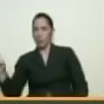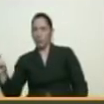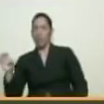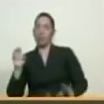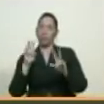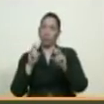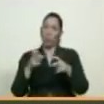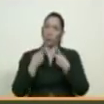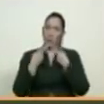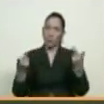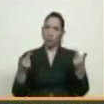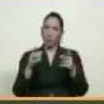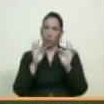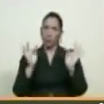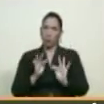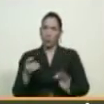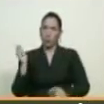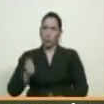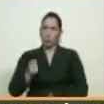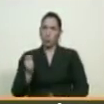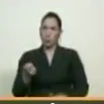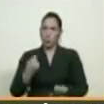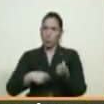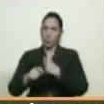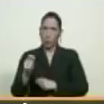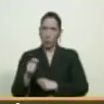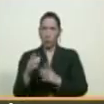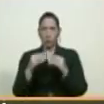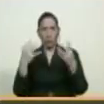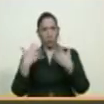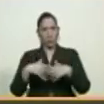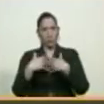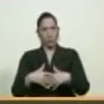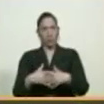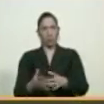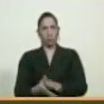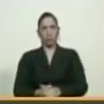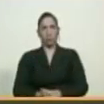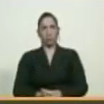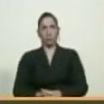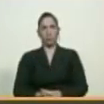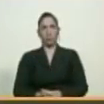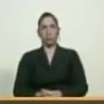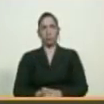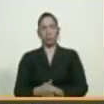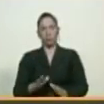subasta para todos aquellos empresarios y que puedan ofertar